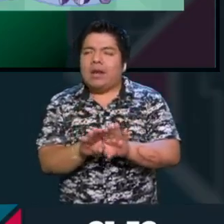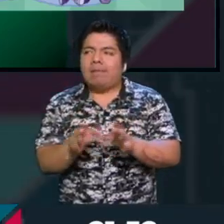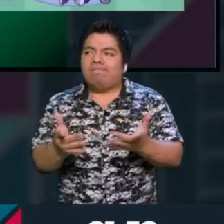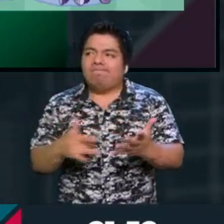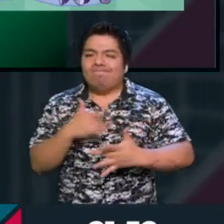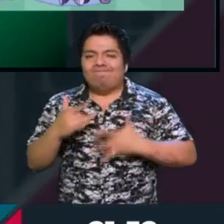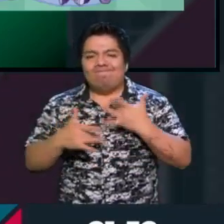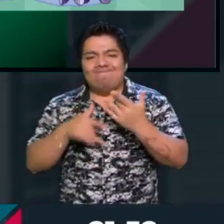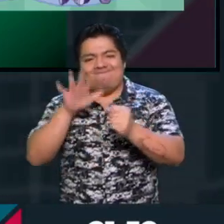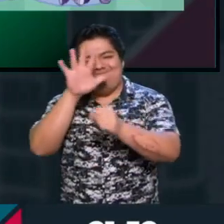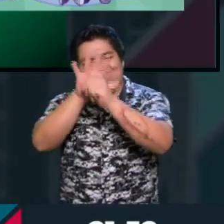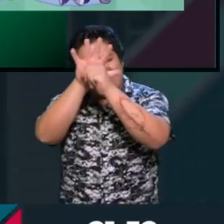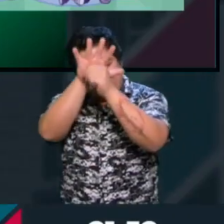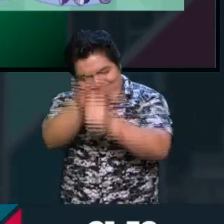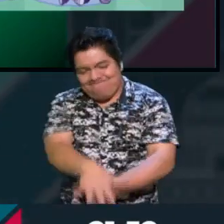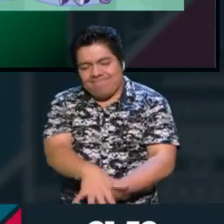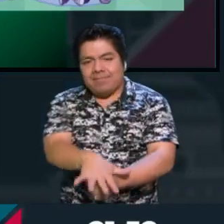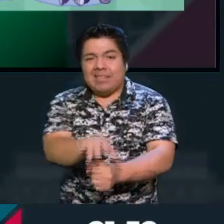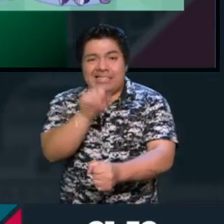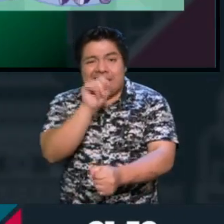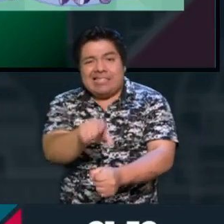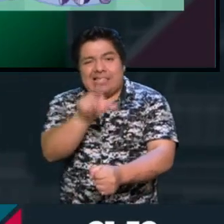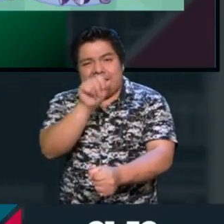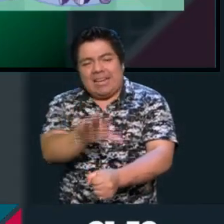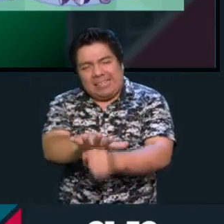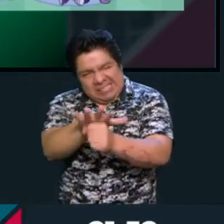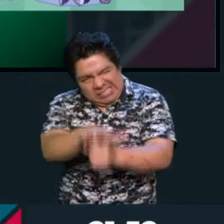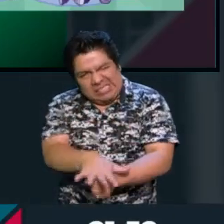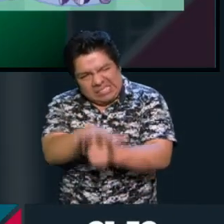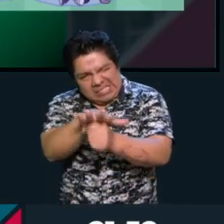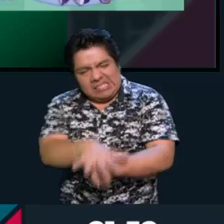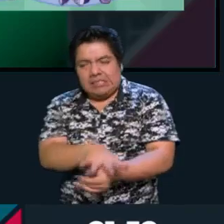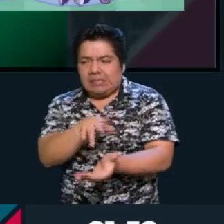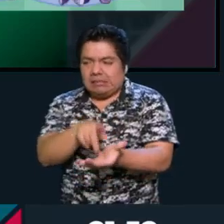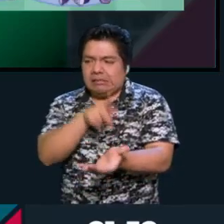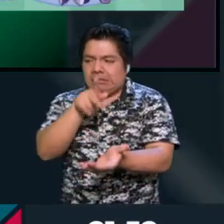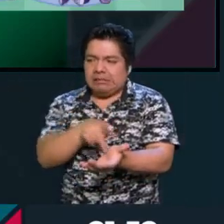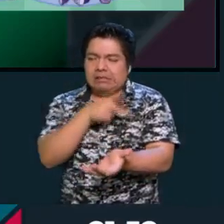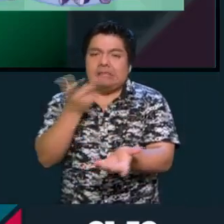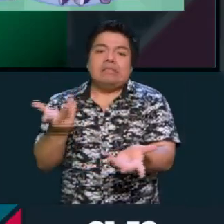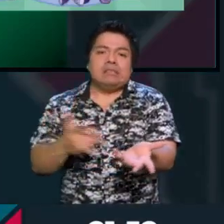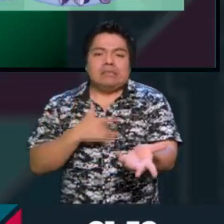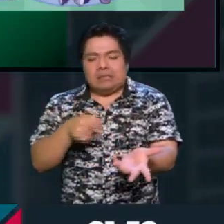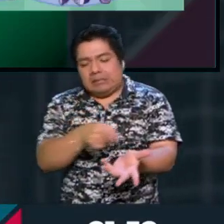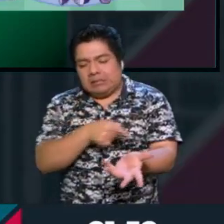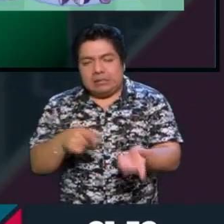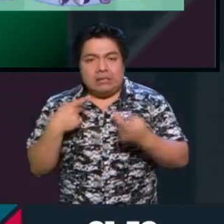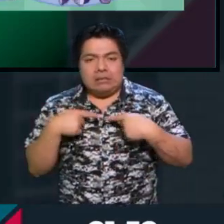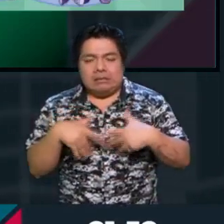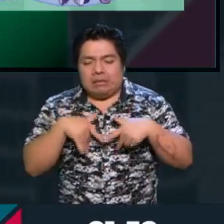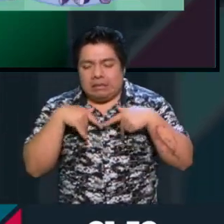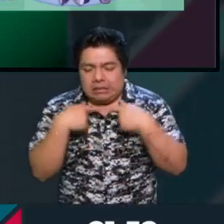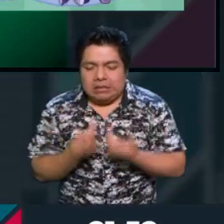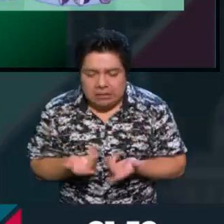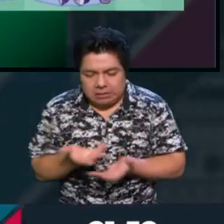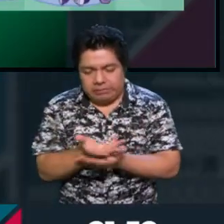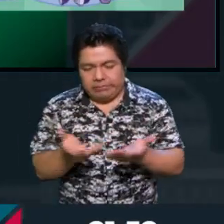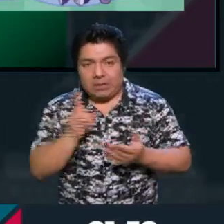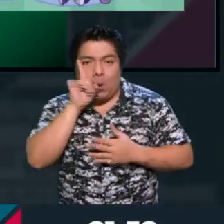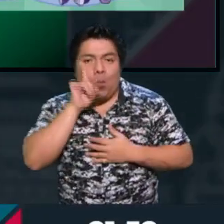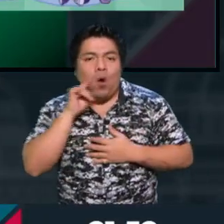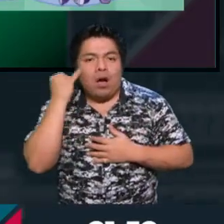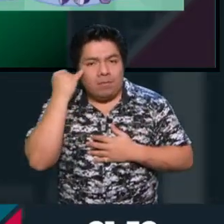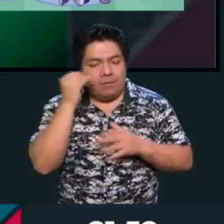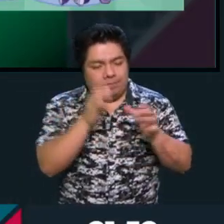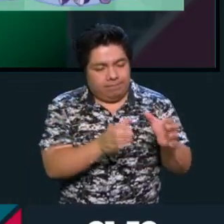forma de opresión constante, recurrente, que precariza la existencia de estas mujeres.